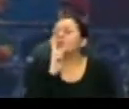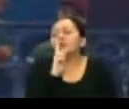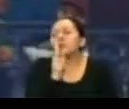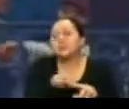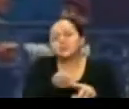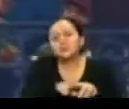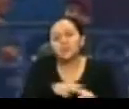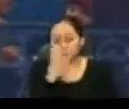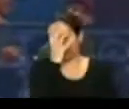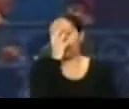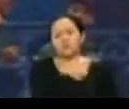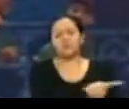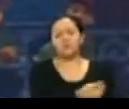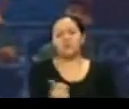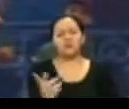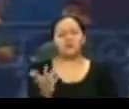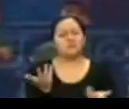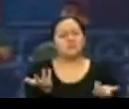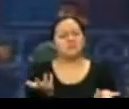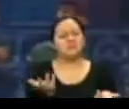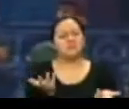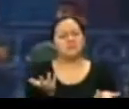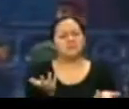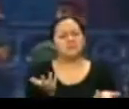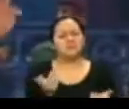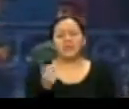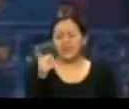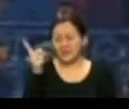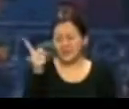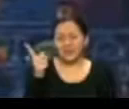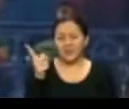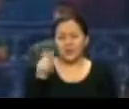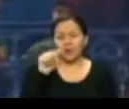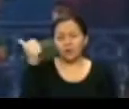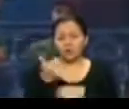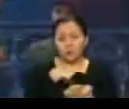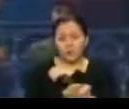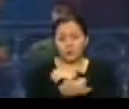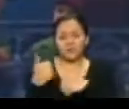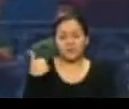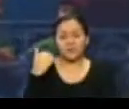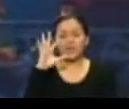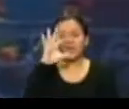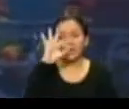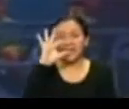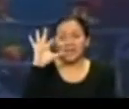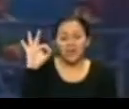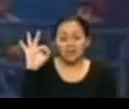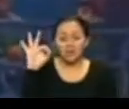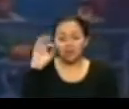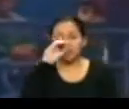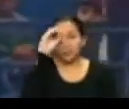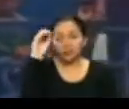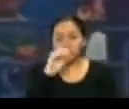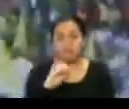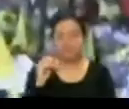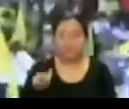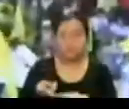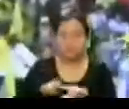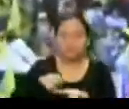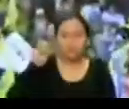el 500% de incremento en electricidad. Prohibido olvidar, compatriotas.